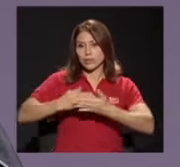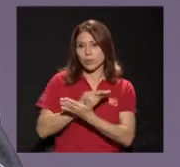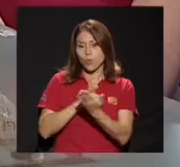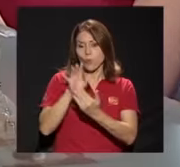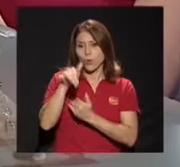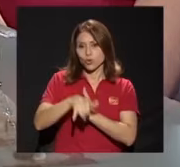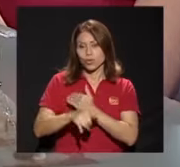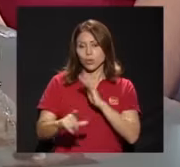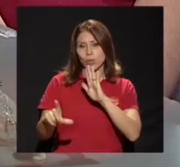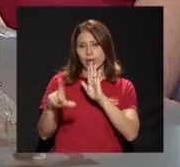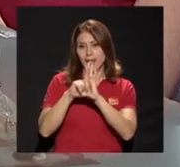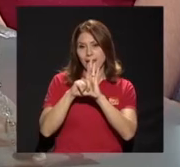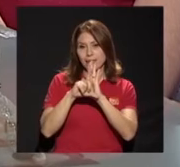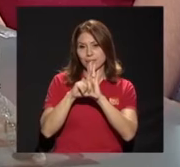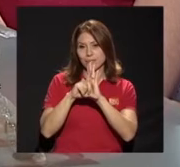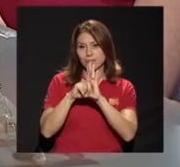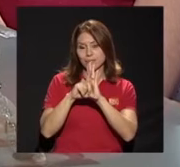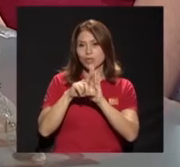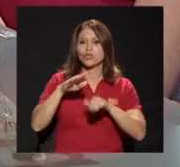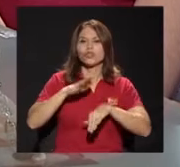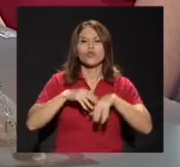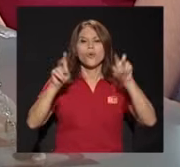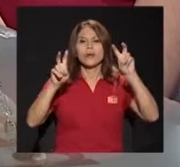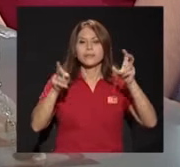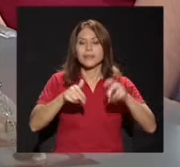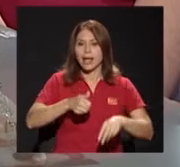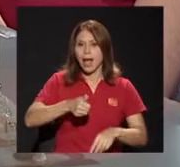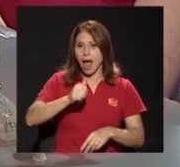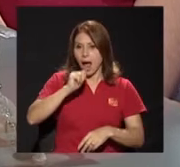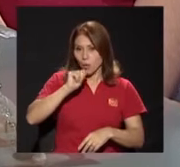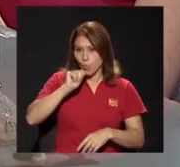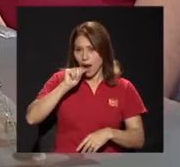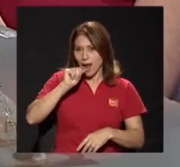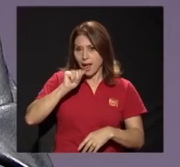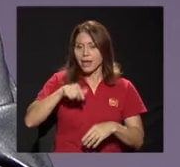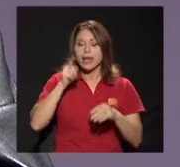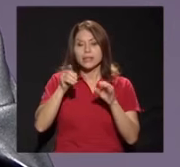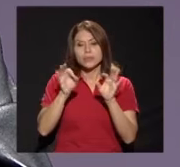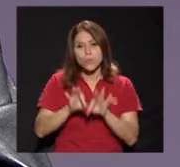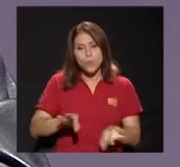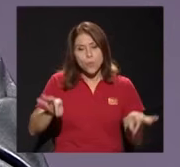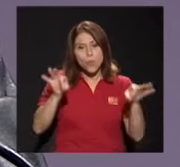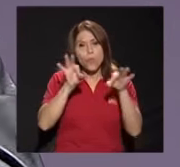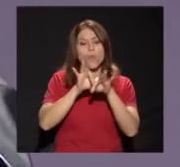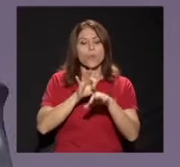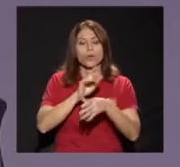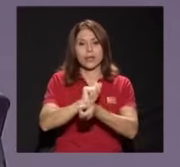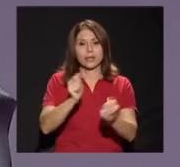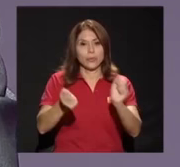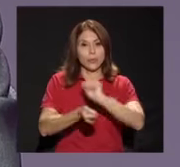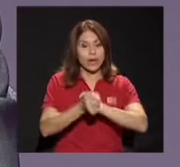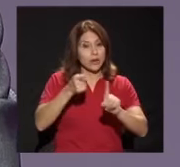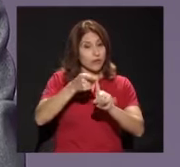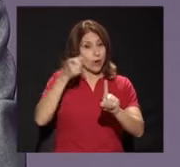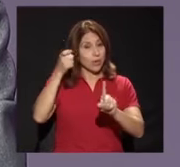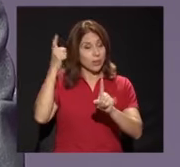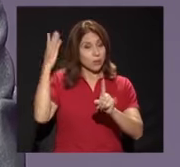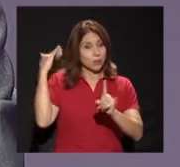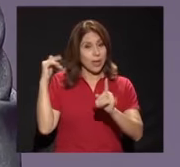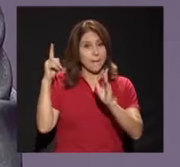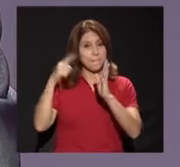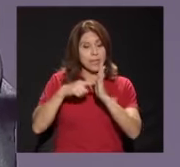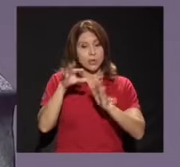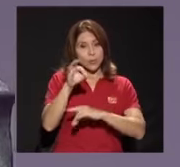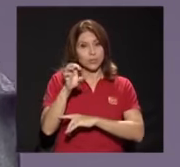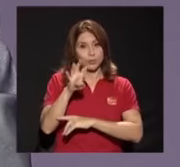ley sobre el agua, que es un cambio importante en todo lo que ha sido esto. Recordemos que desde 1942 se aprobó